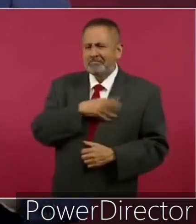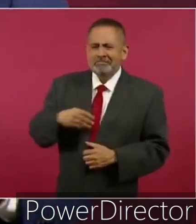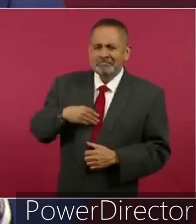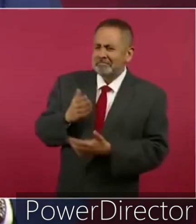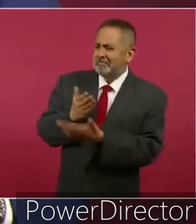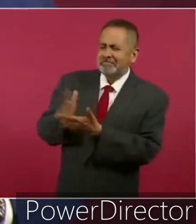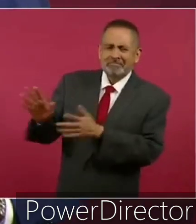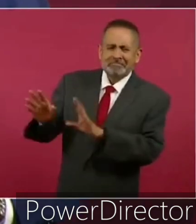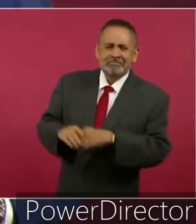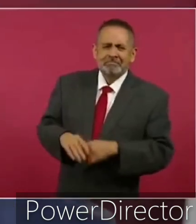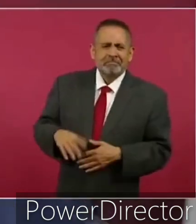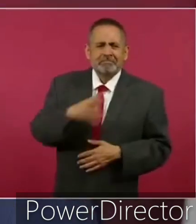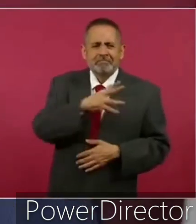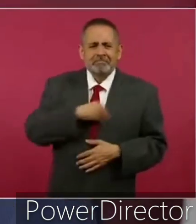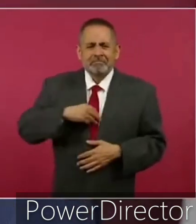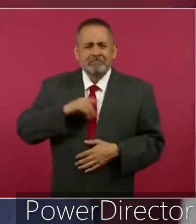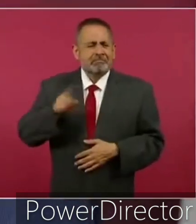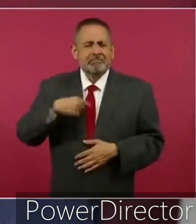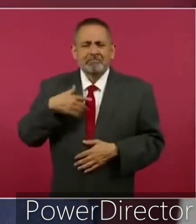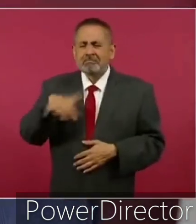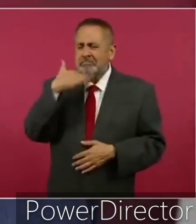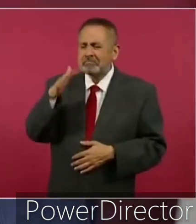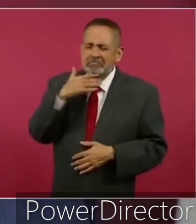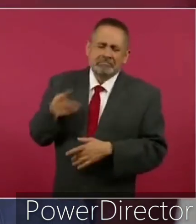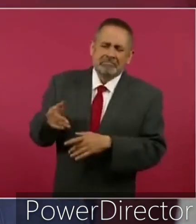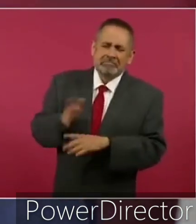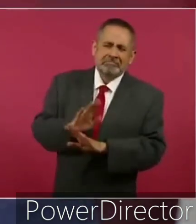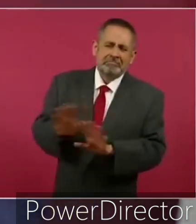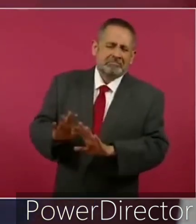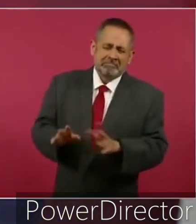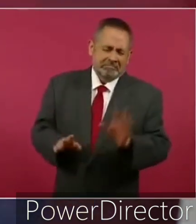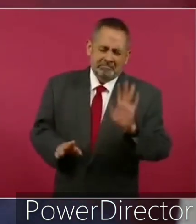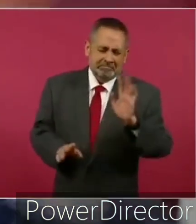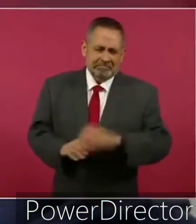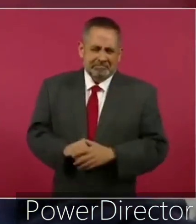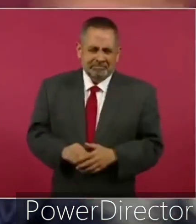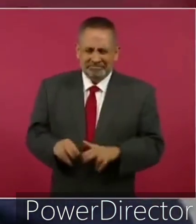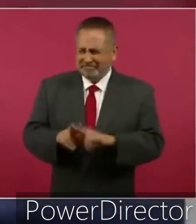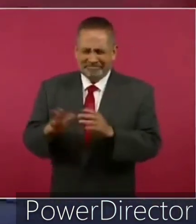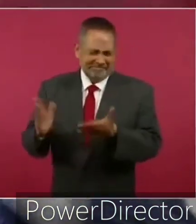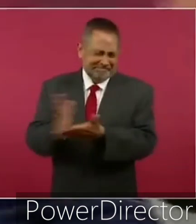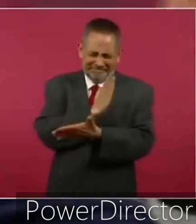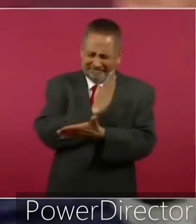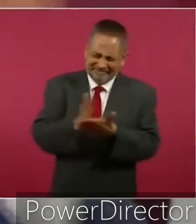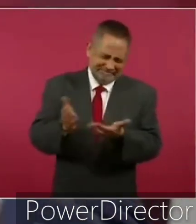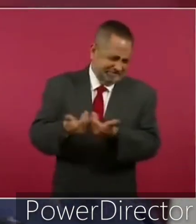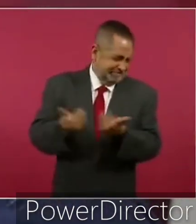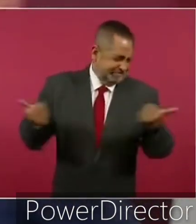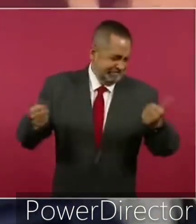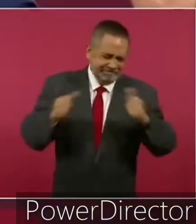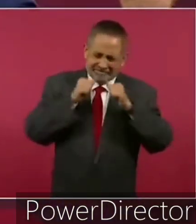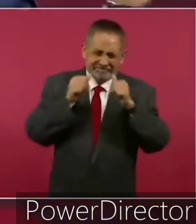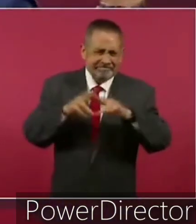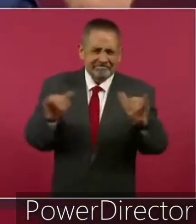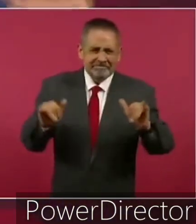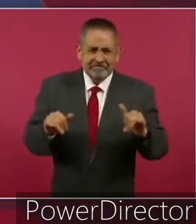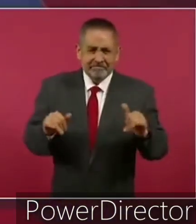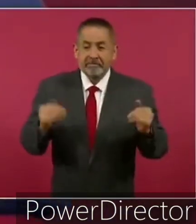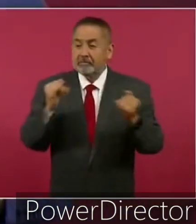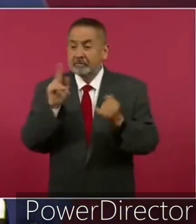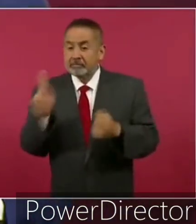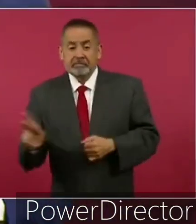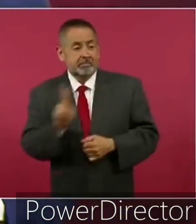ver, mis hijos no son corruptos, o sea, nada que ver con Loret de